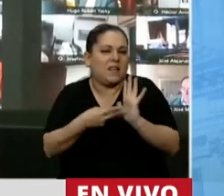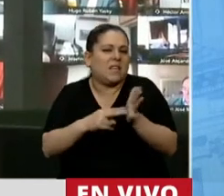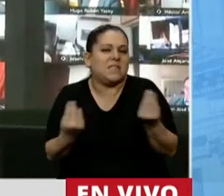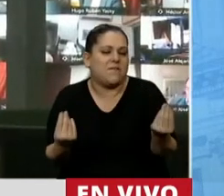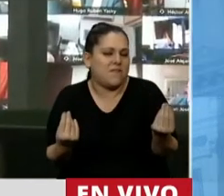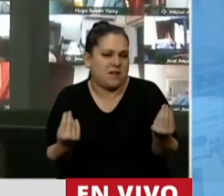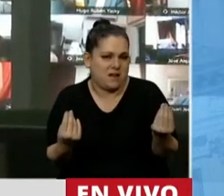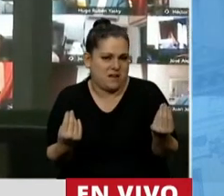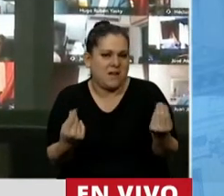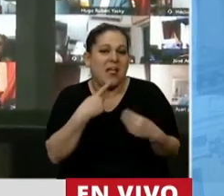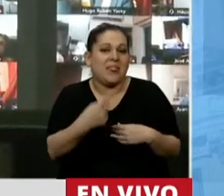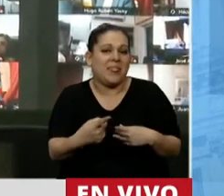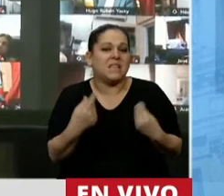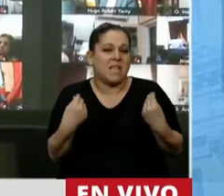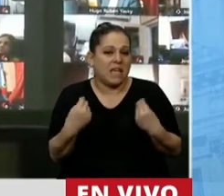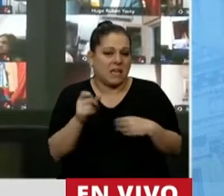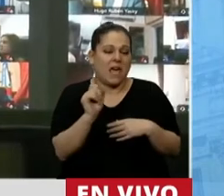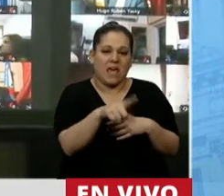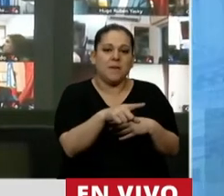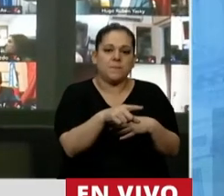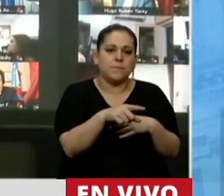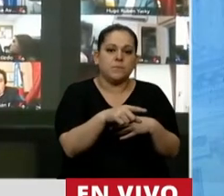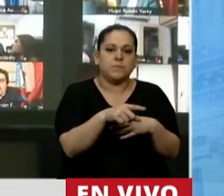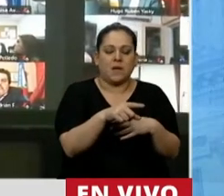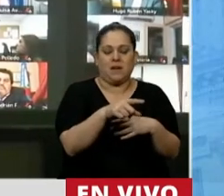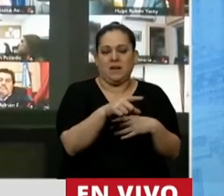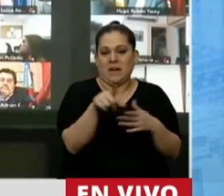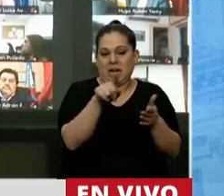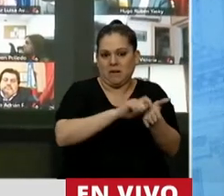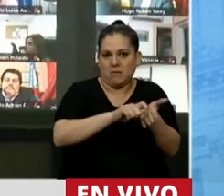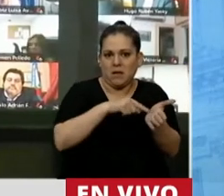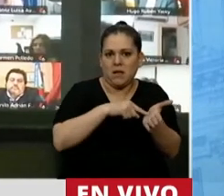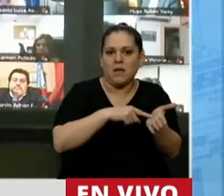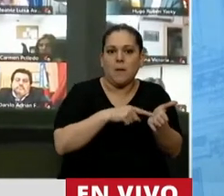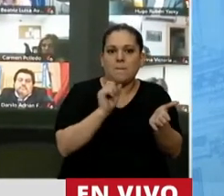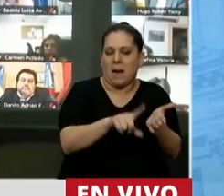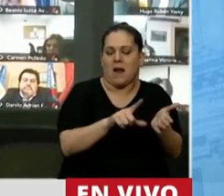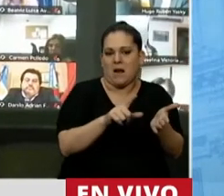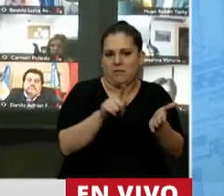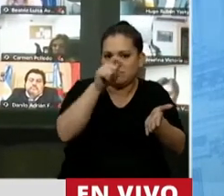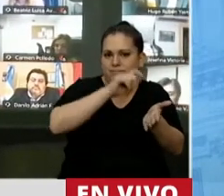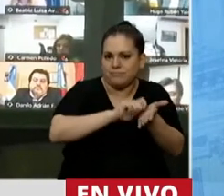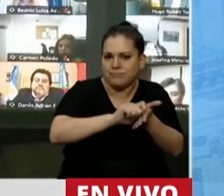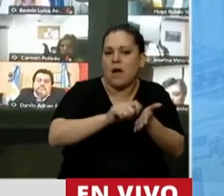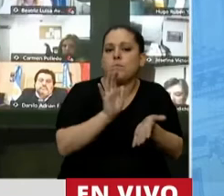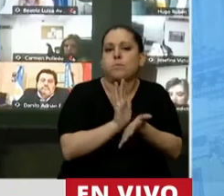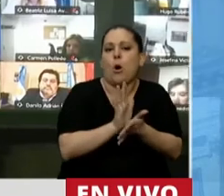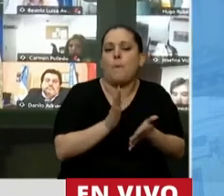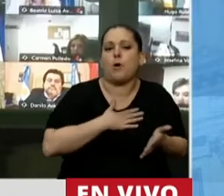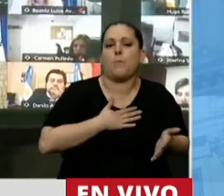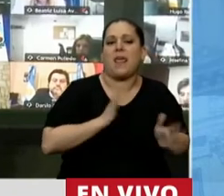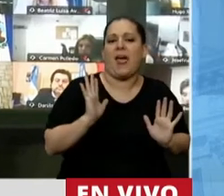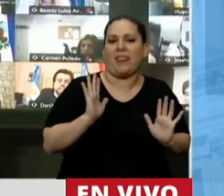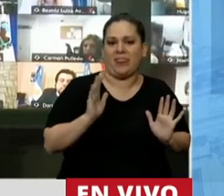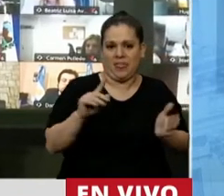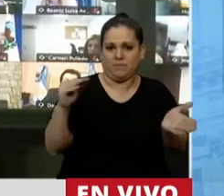Dicen, lo agregaron en la comisión, que van a anotar estas restricciones en el registro dominial, en los registros de la propiedad. Yo